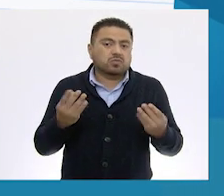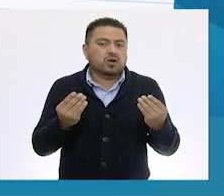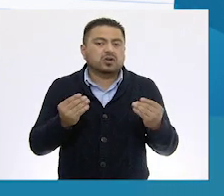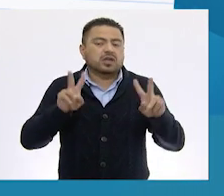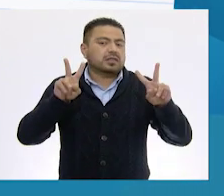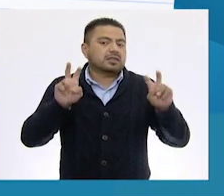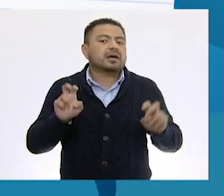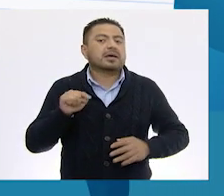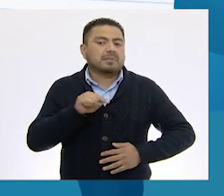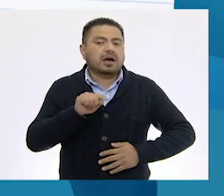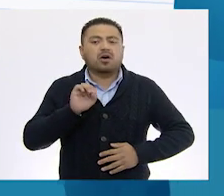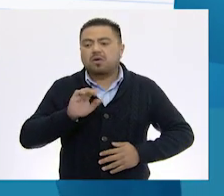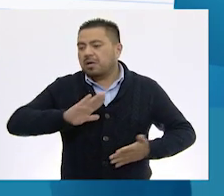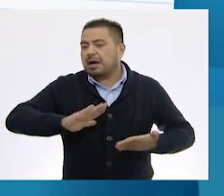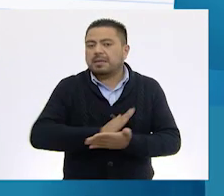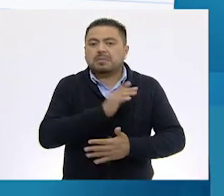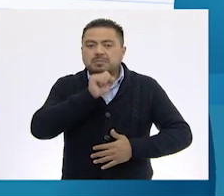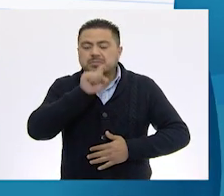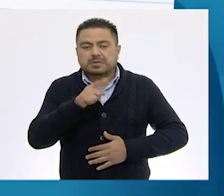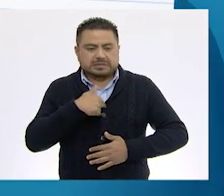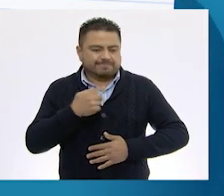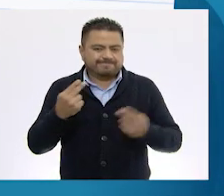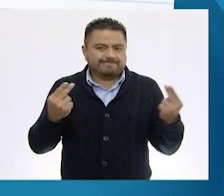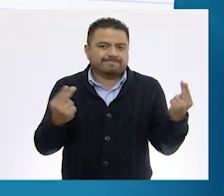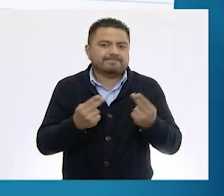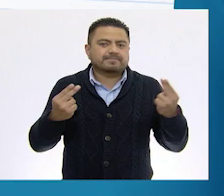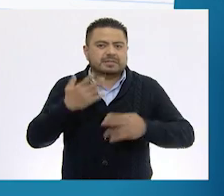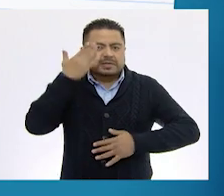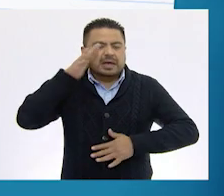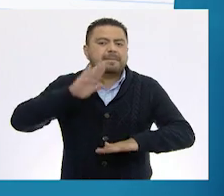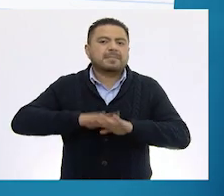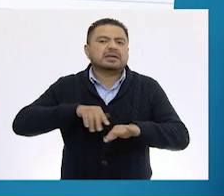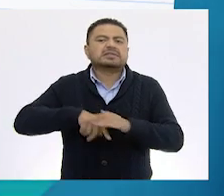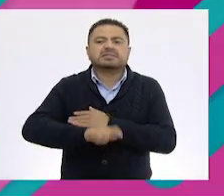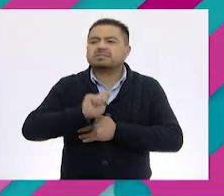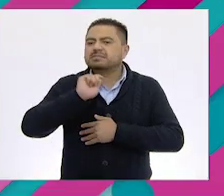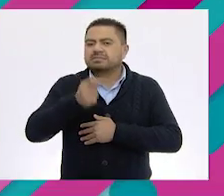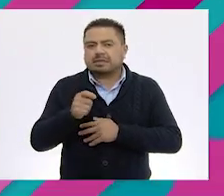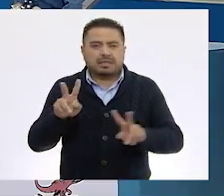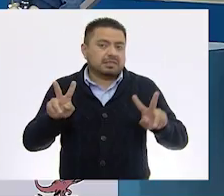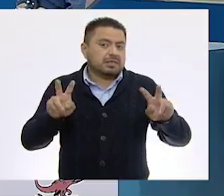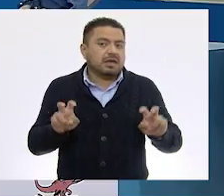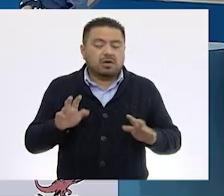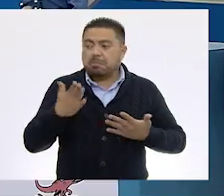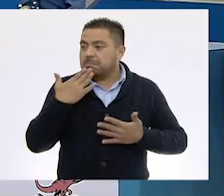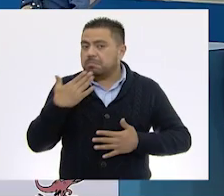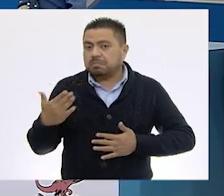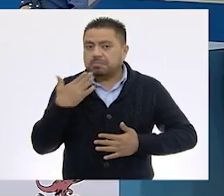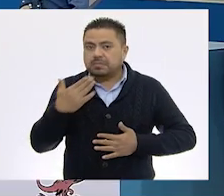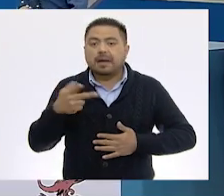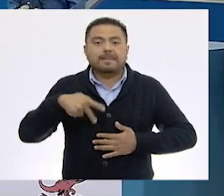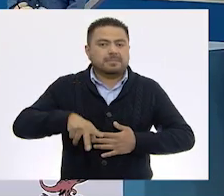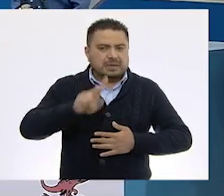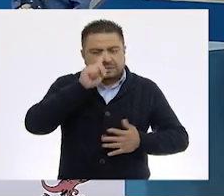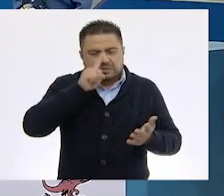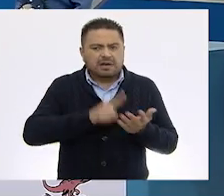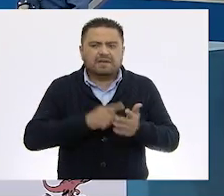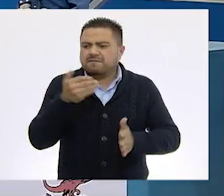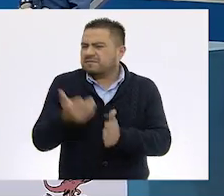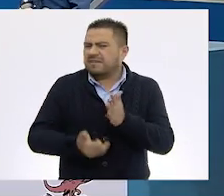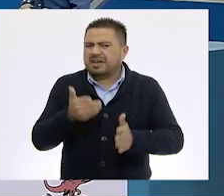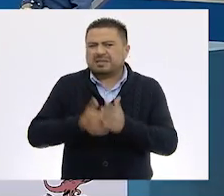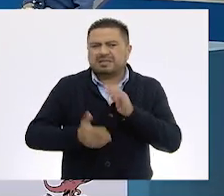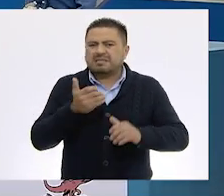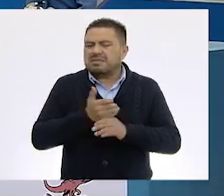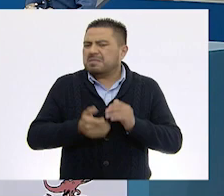el tema, o también porque tenemos la necesidad de saber sobre él. Muy bien, pero creo que le faltaron